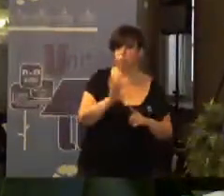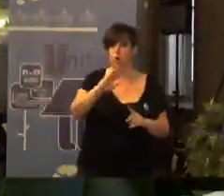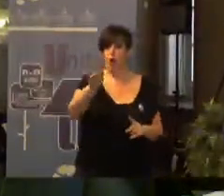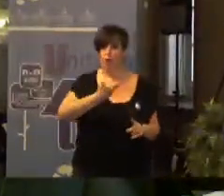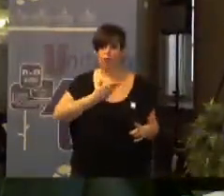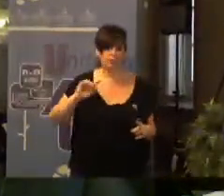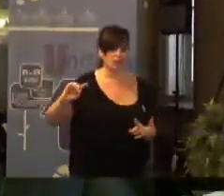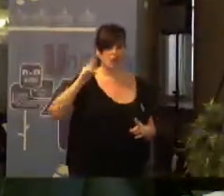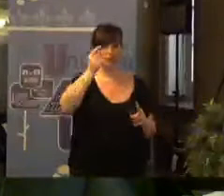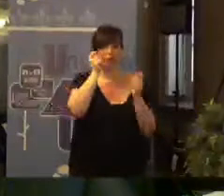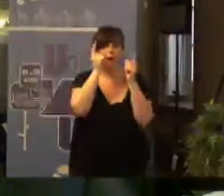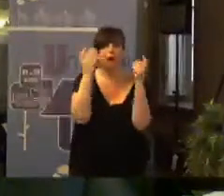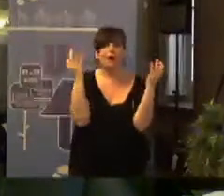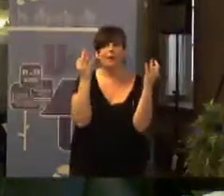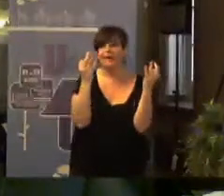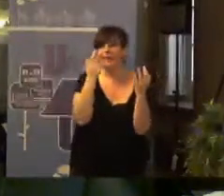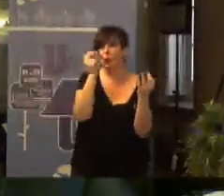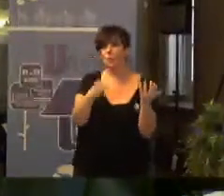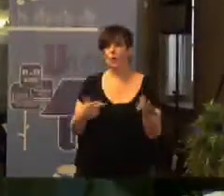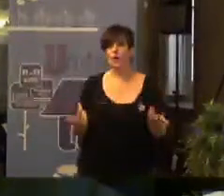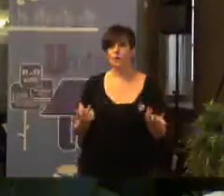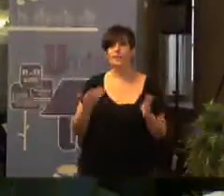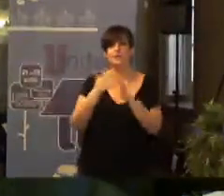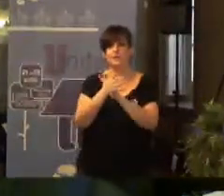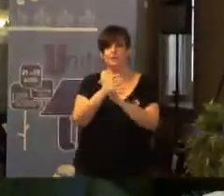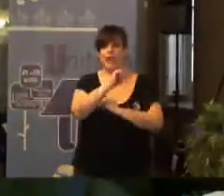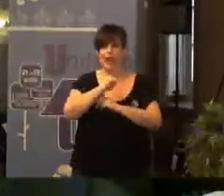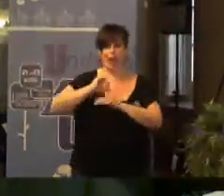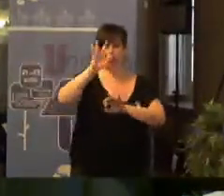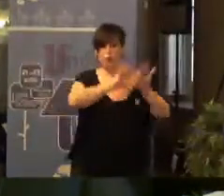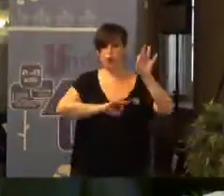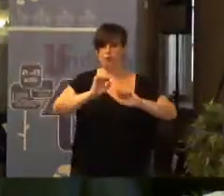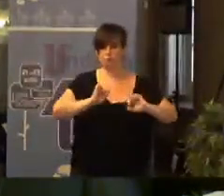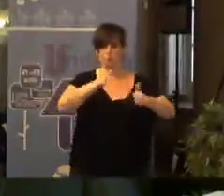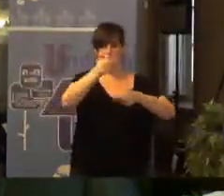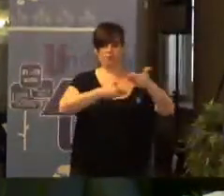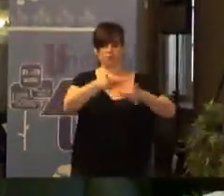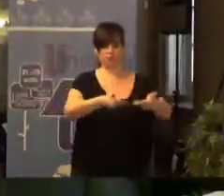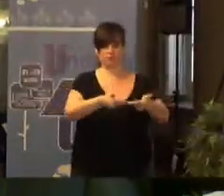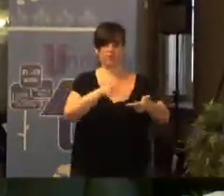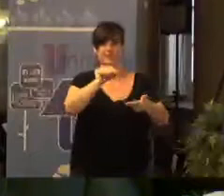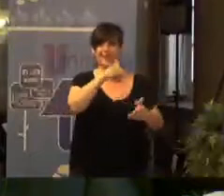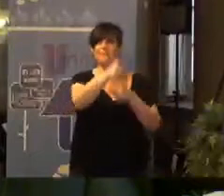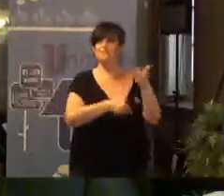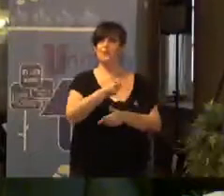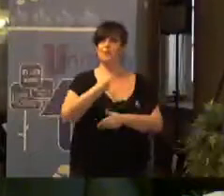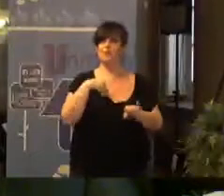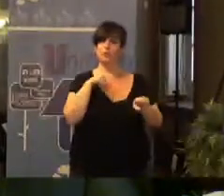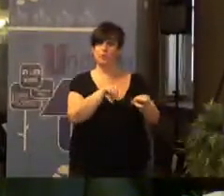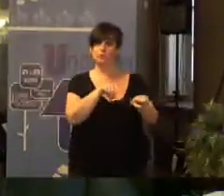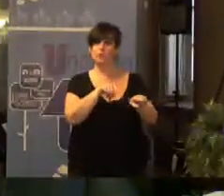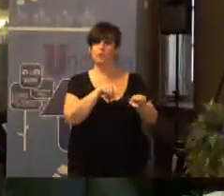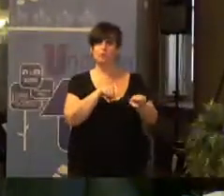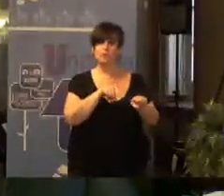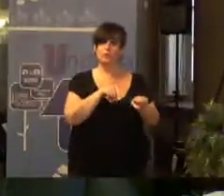conta de que non lles valía para nada e tuveron que autoorganizarse e empezou o proceso de autoorganización. En ese proceso de autoorganización hai que dicir